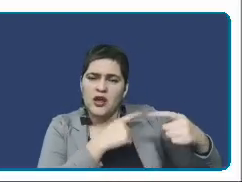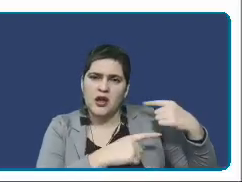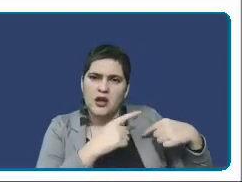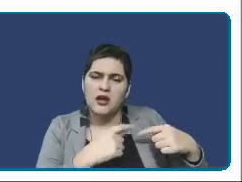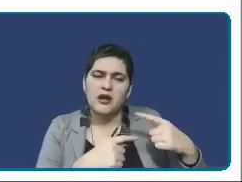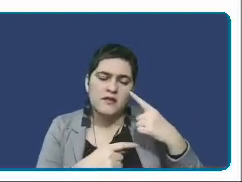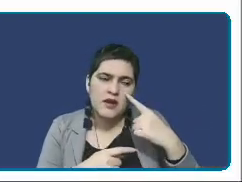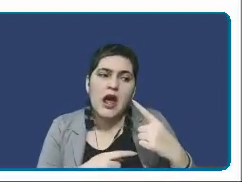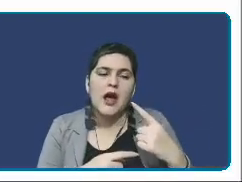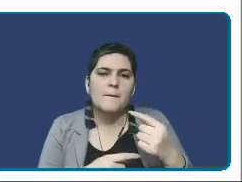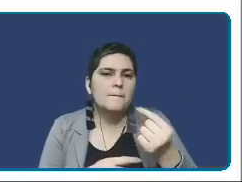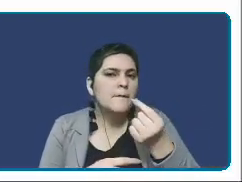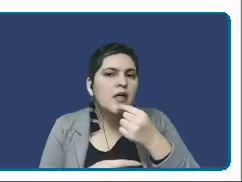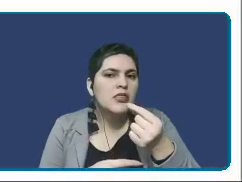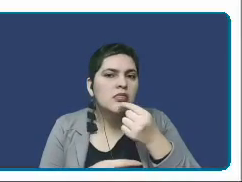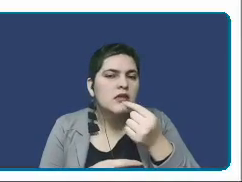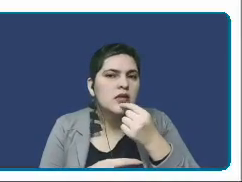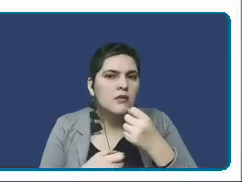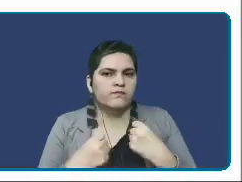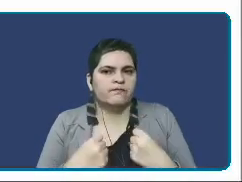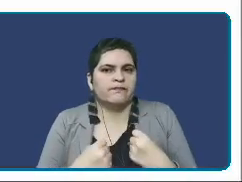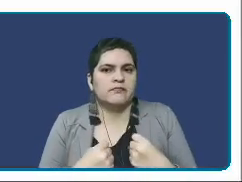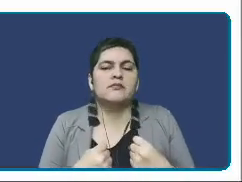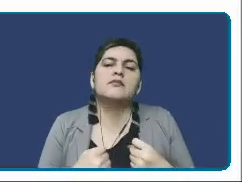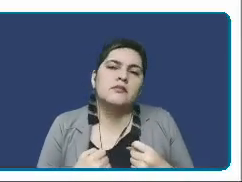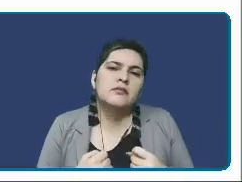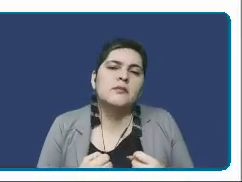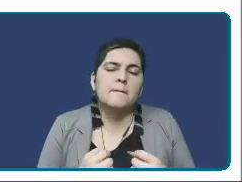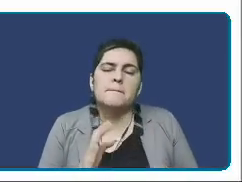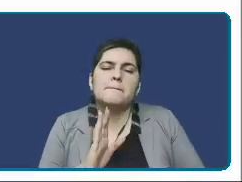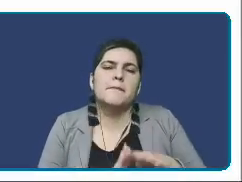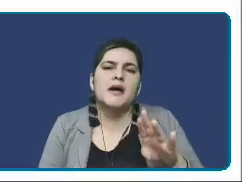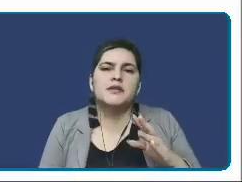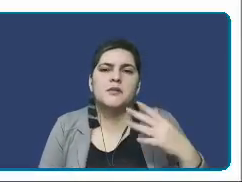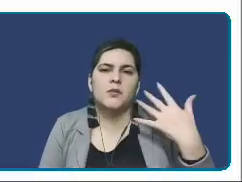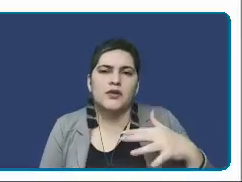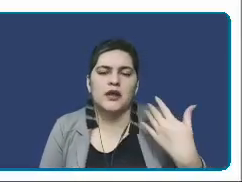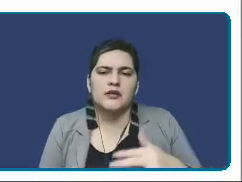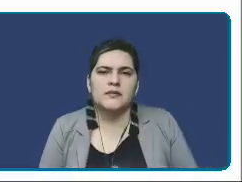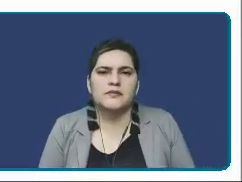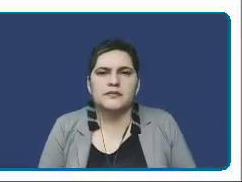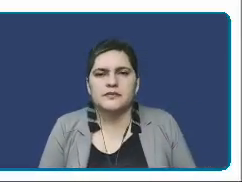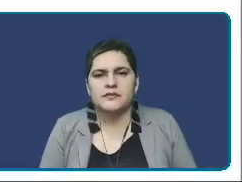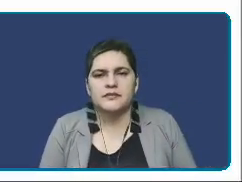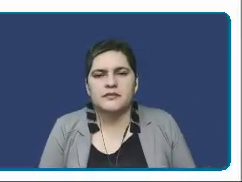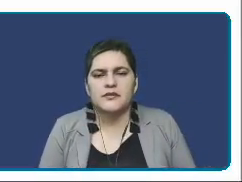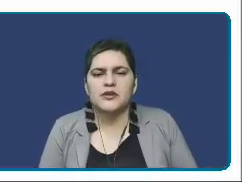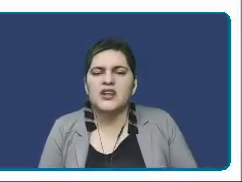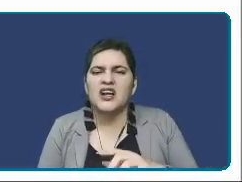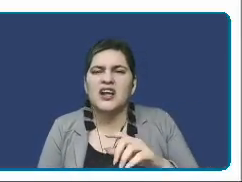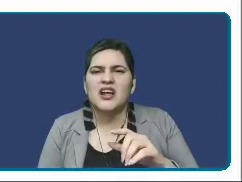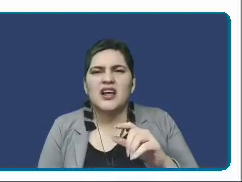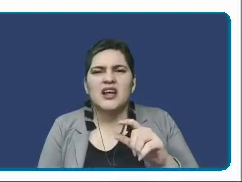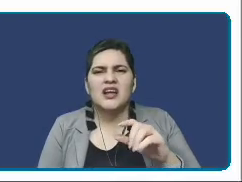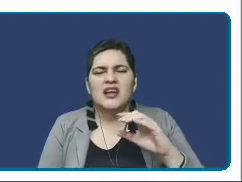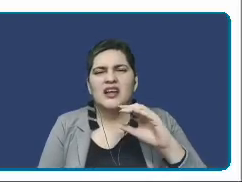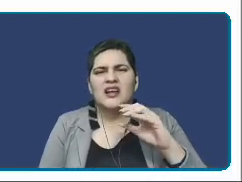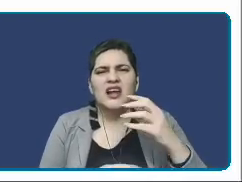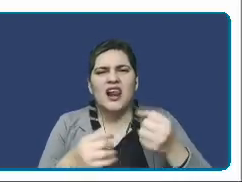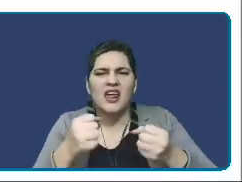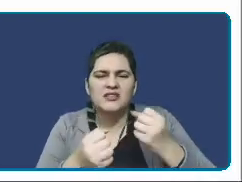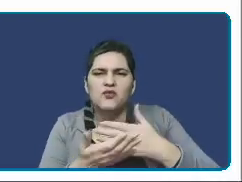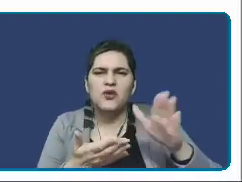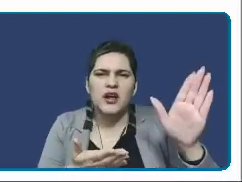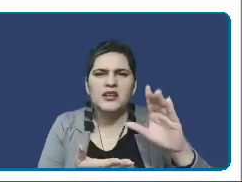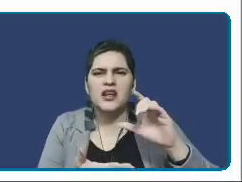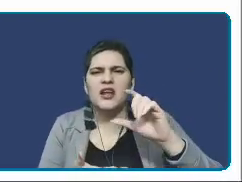eso es mucho más importante, ¿ya? No hay evidencia de retirar caseína o de retirar gluten que apoye fuertemente que es